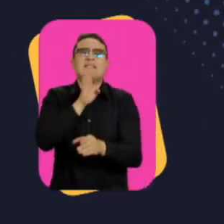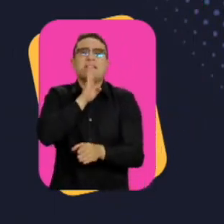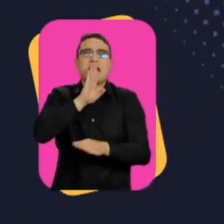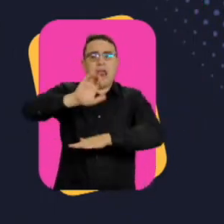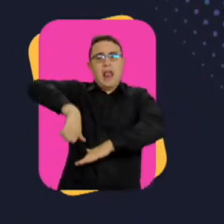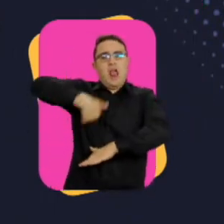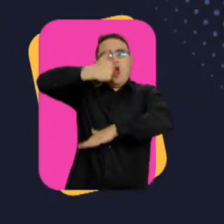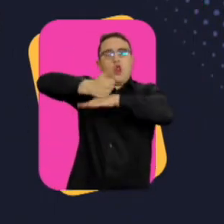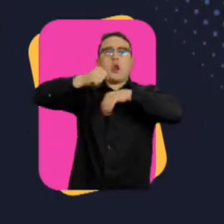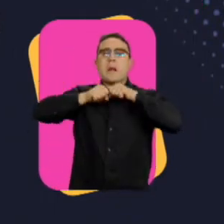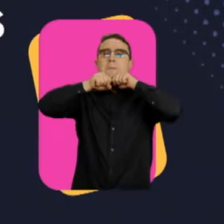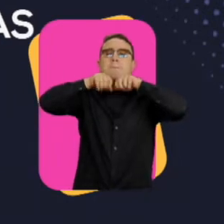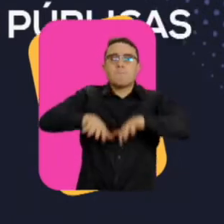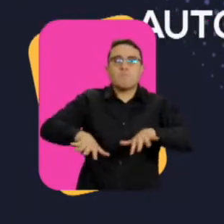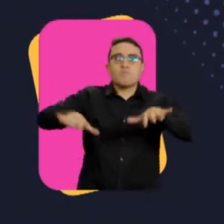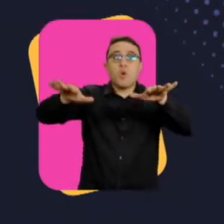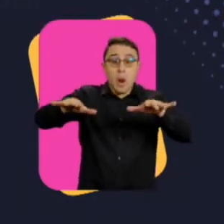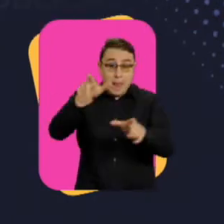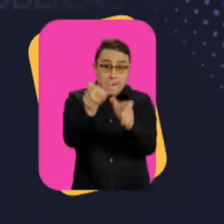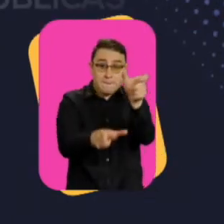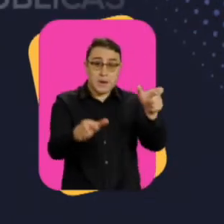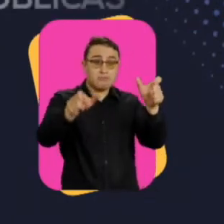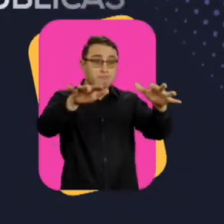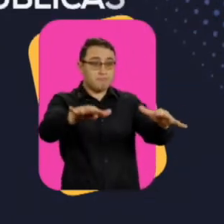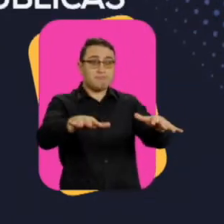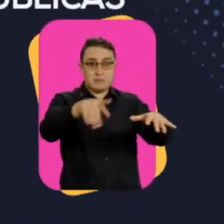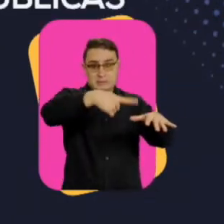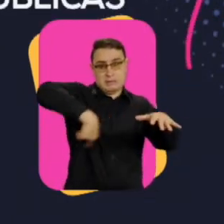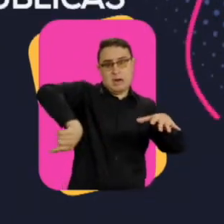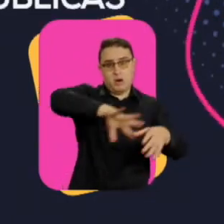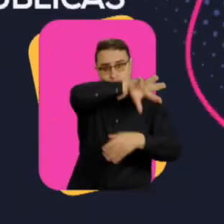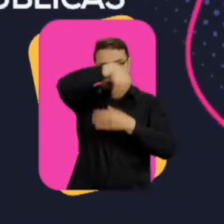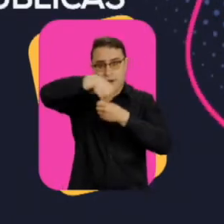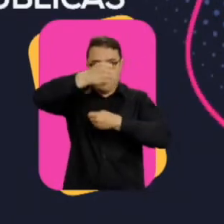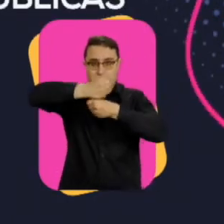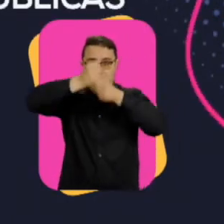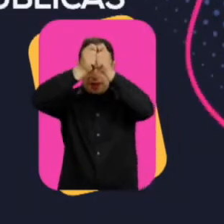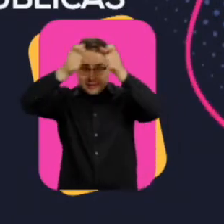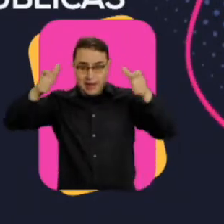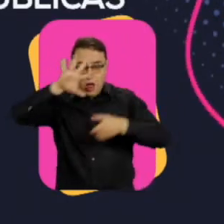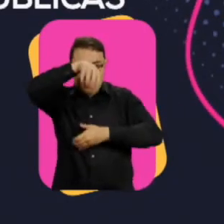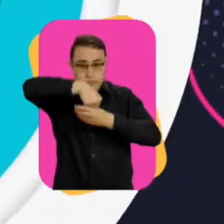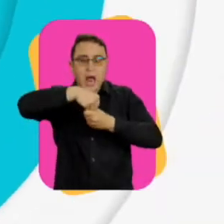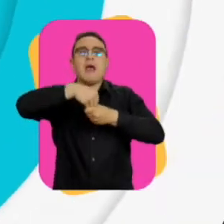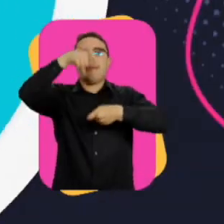las autoridades públicas y los particulares que cumplan funciones públicas.